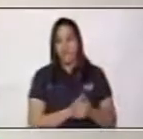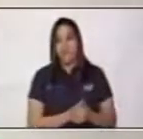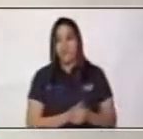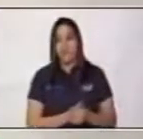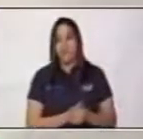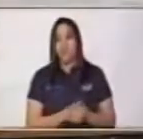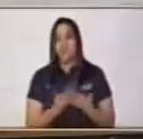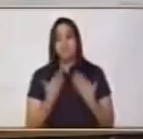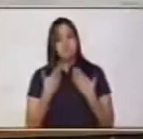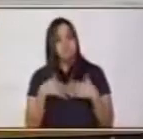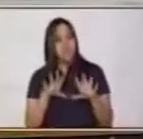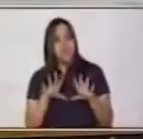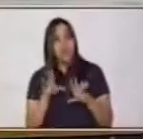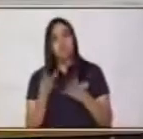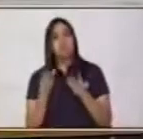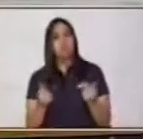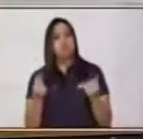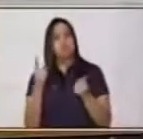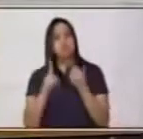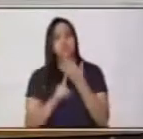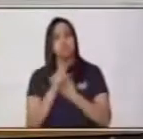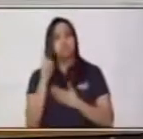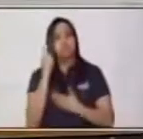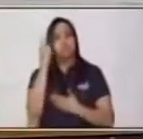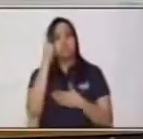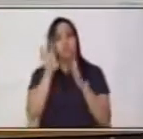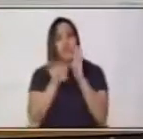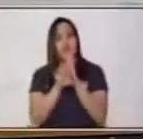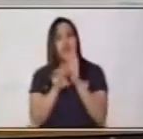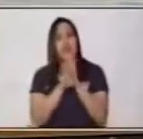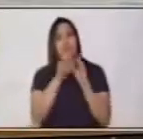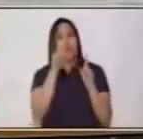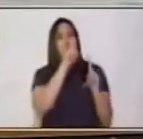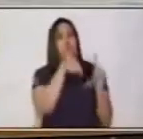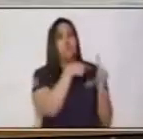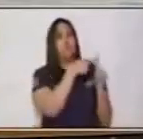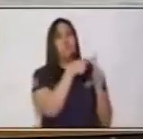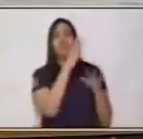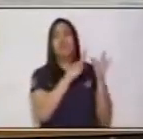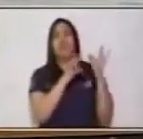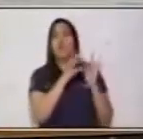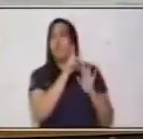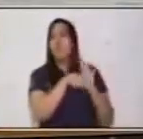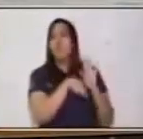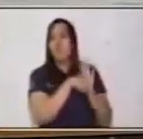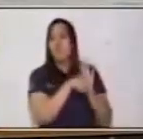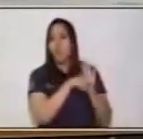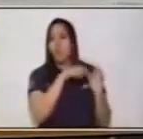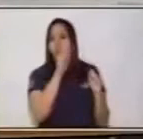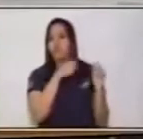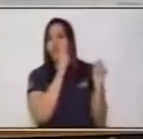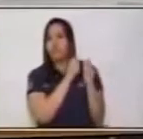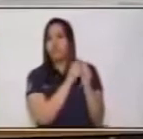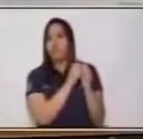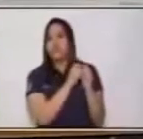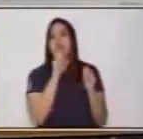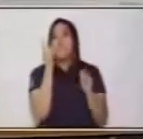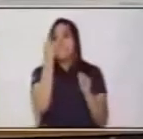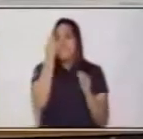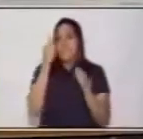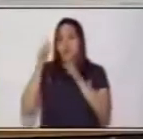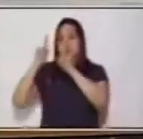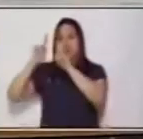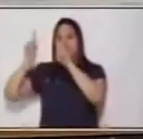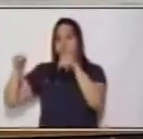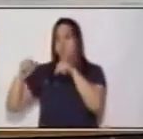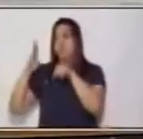Y ya tenemos solucionado el primer ejemplo de suma o diferencia de cubos perfectos. Se forma entonces un binomio y